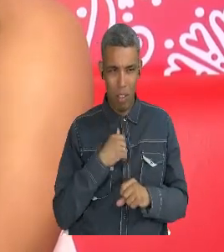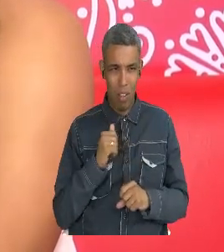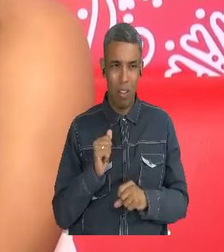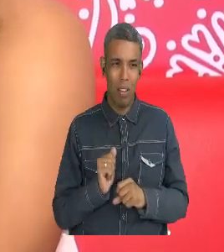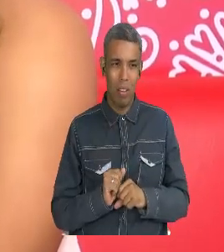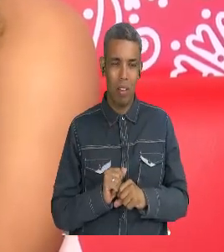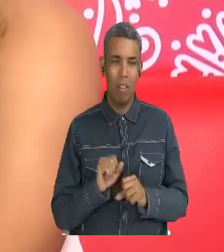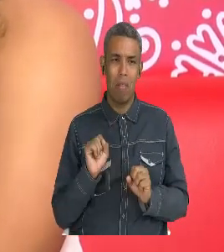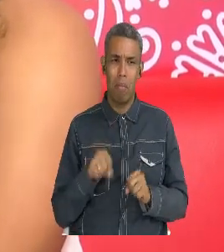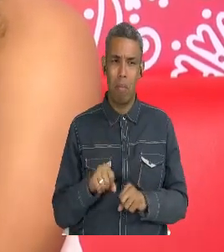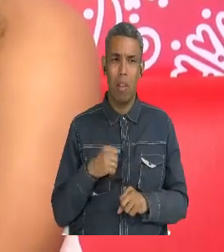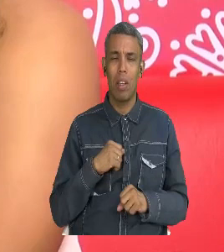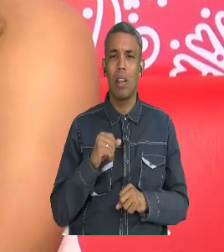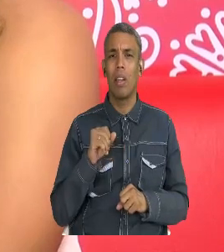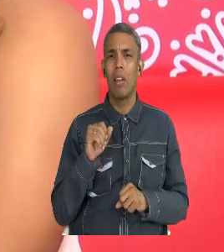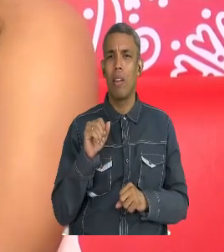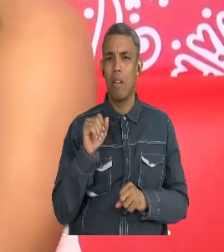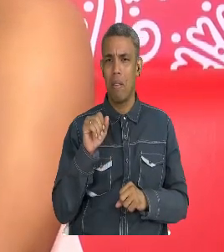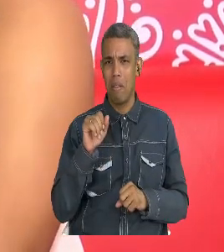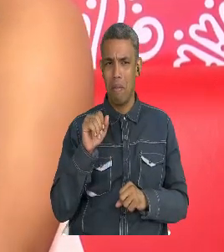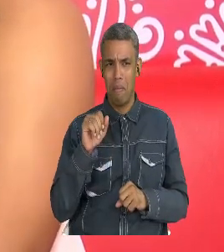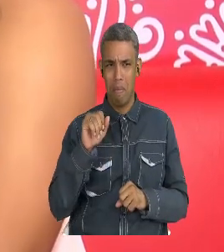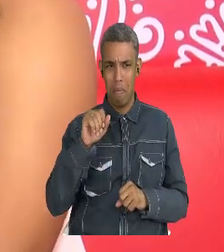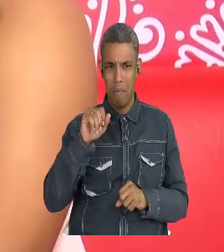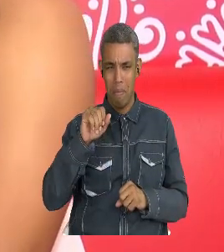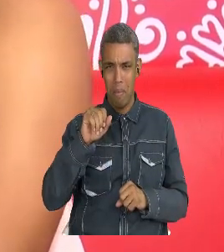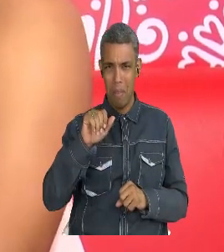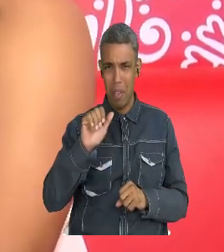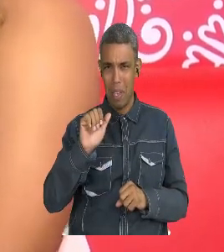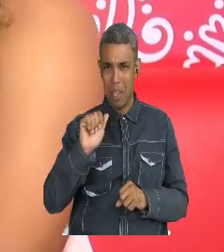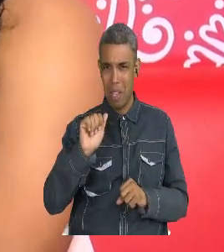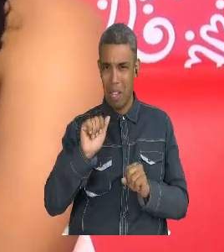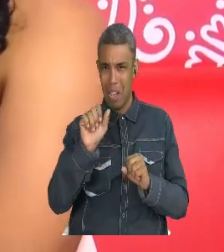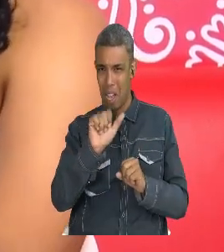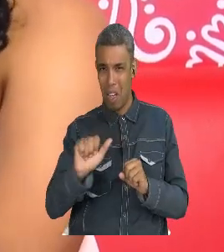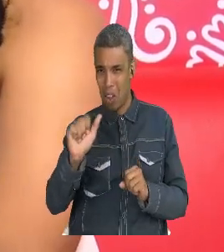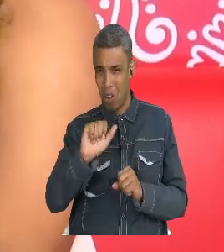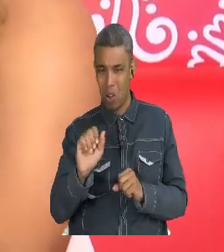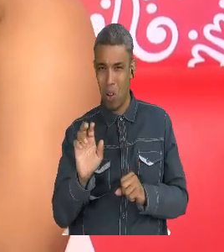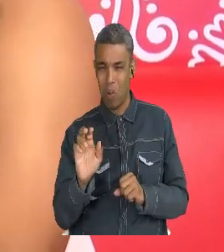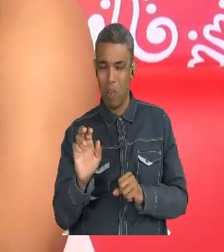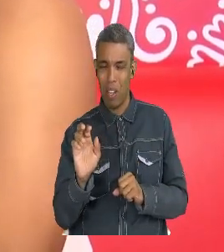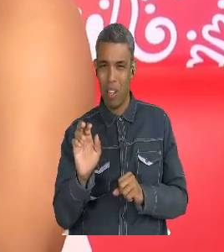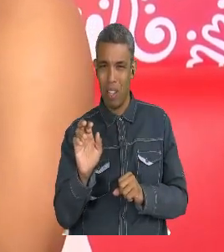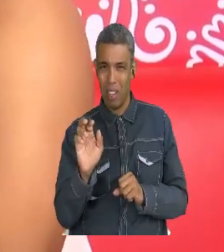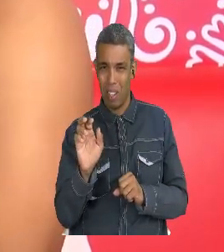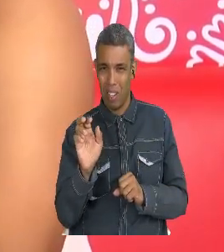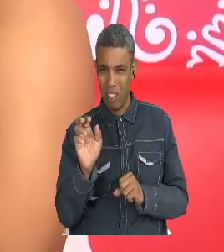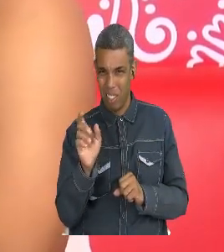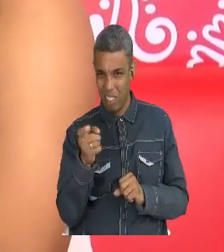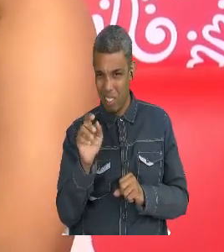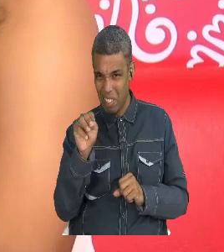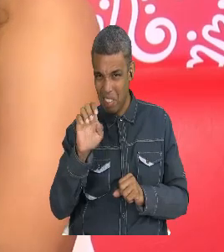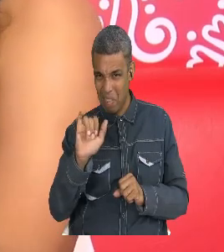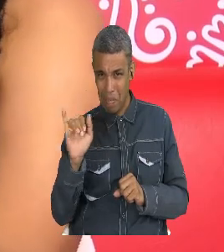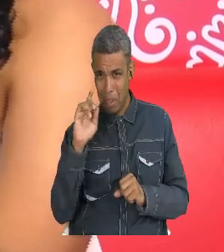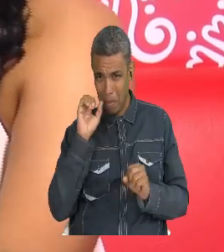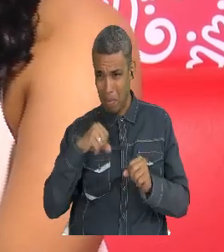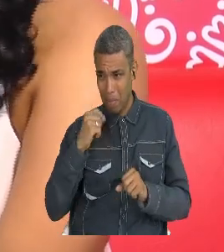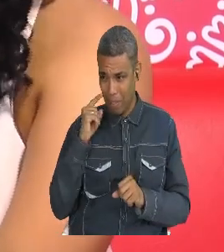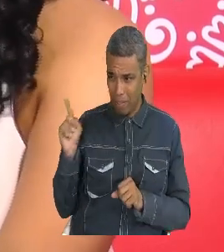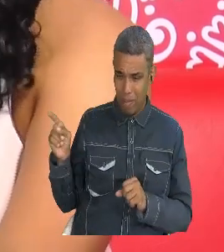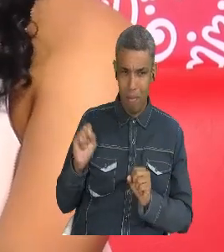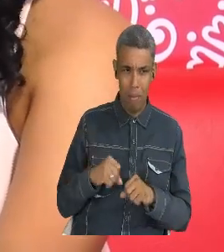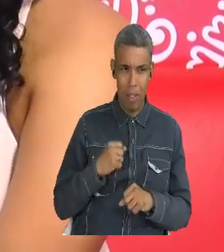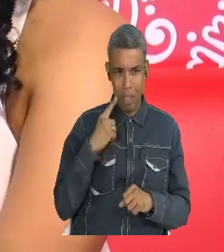psandrearincon@gmail.com, ahí pues podré resolver todas sus inquietudes, sus dudas, sobre todo las que tengan a raíz del programa, si tienen, quieren profundizar un poco más